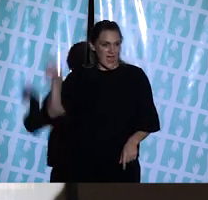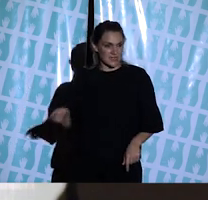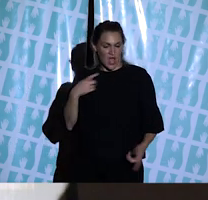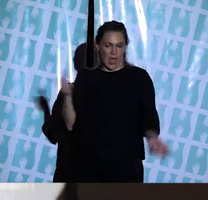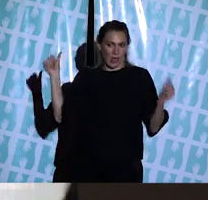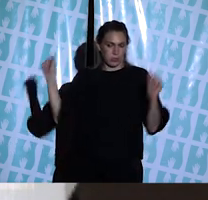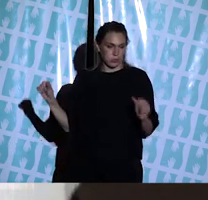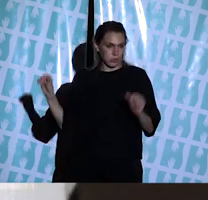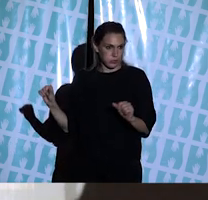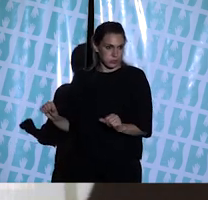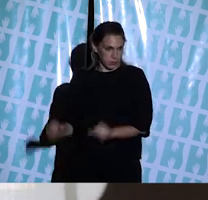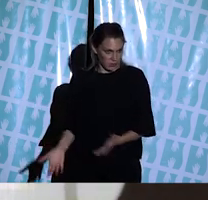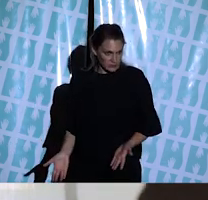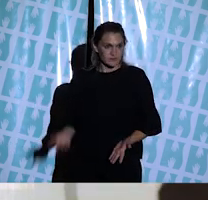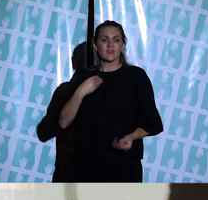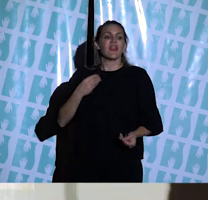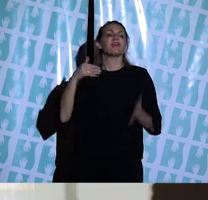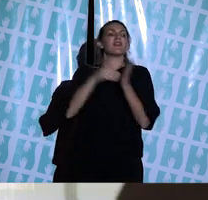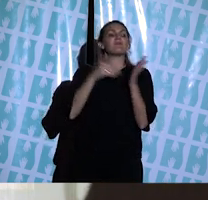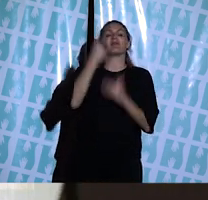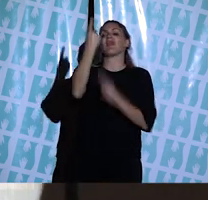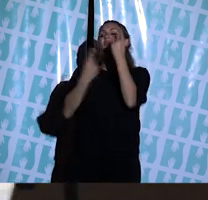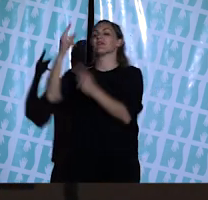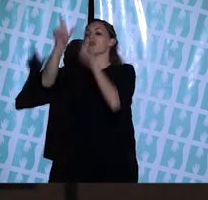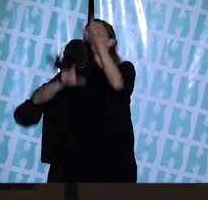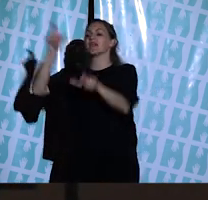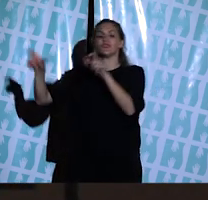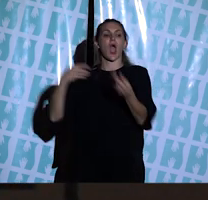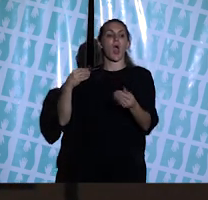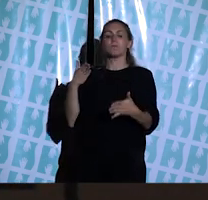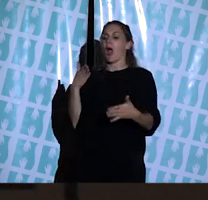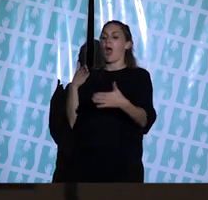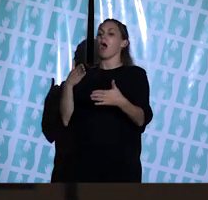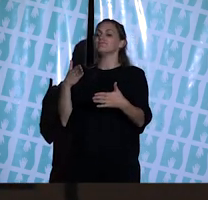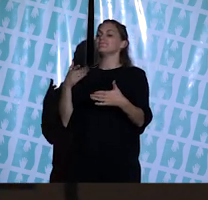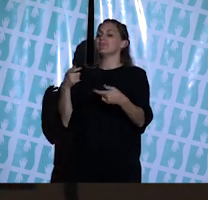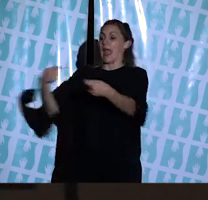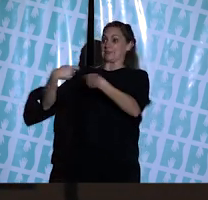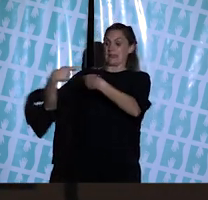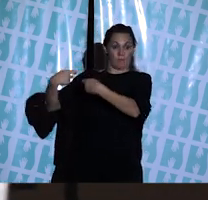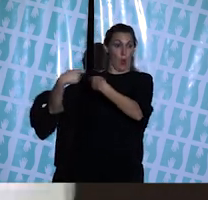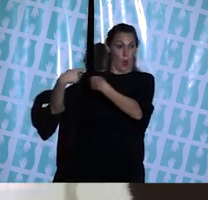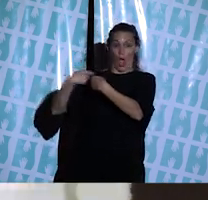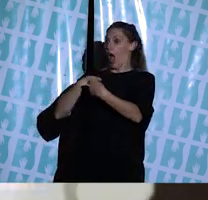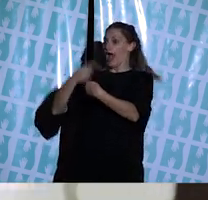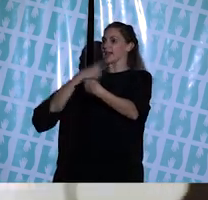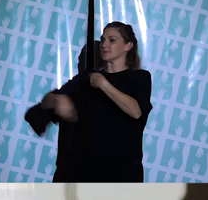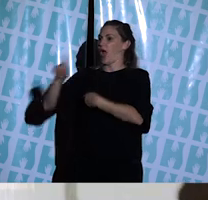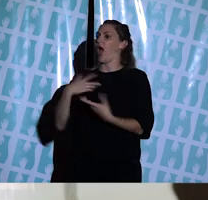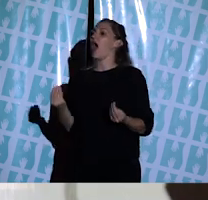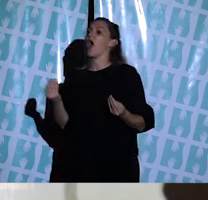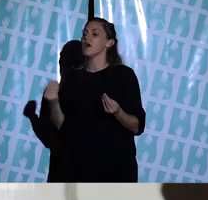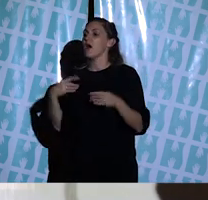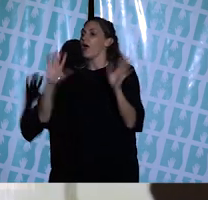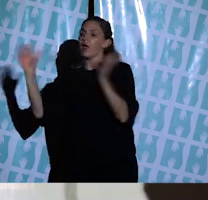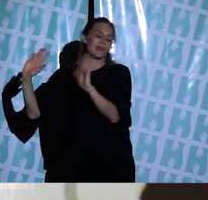a enfrentar las adversidades y cómo esas adversidades a veces son internas construidas. Vamos a ir